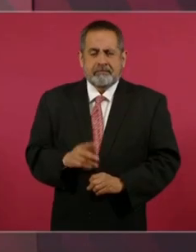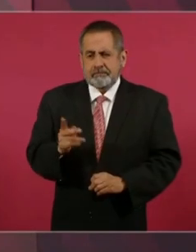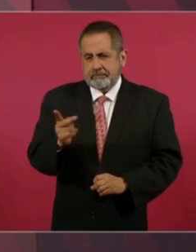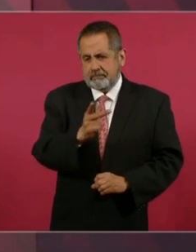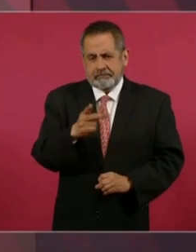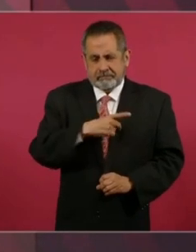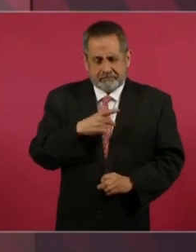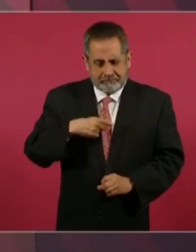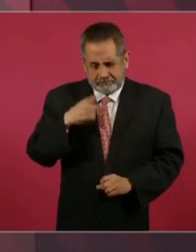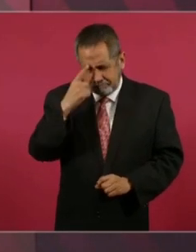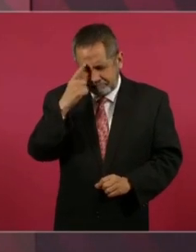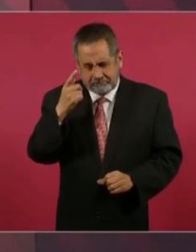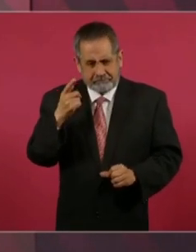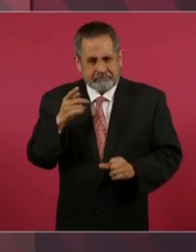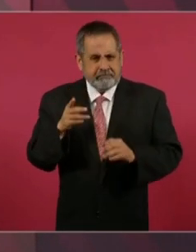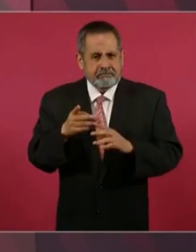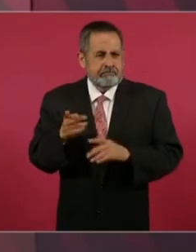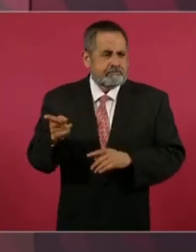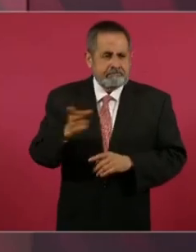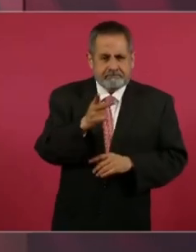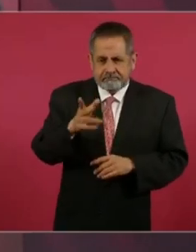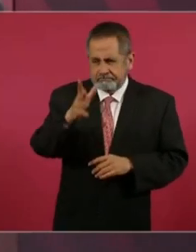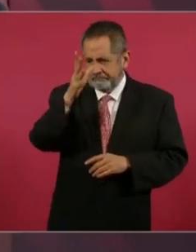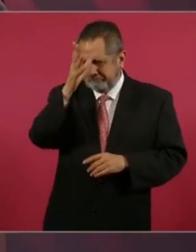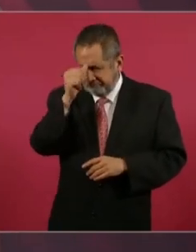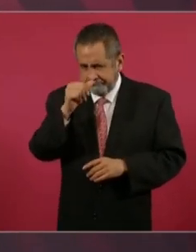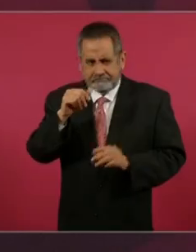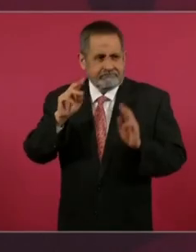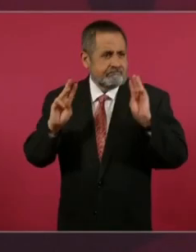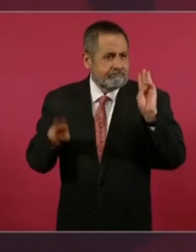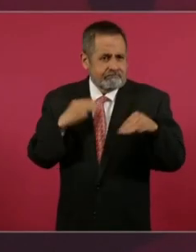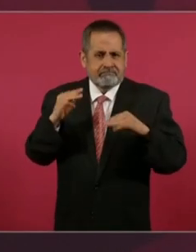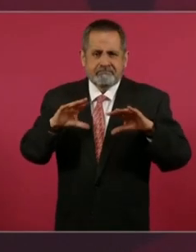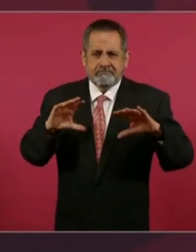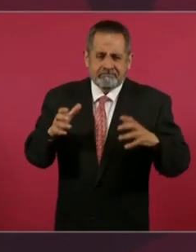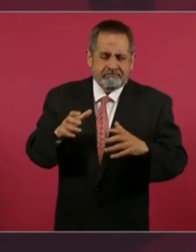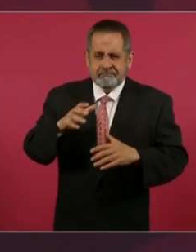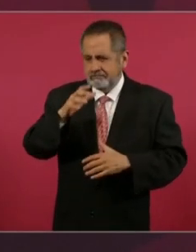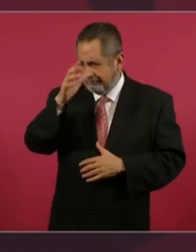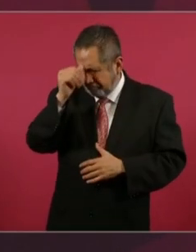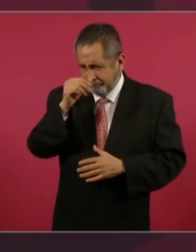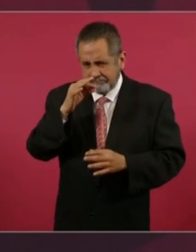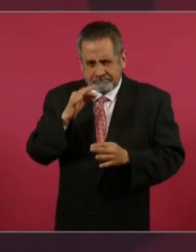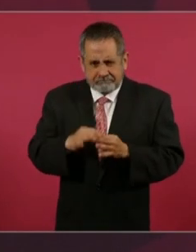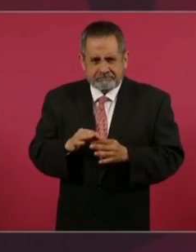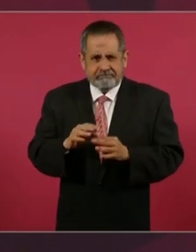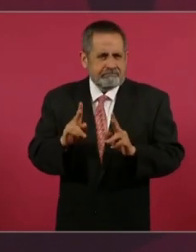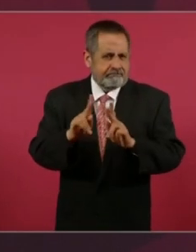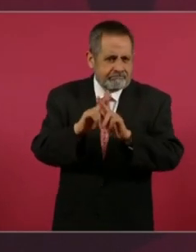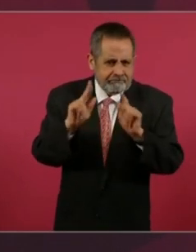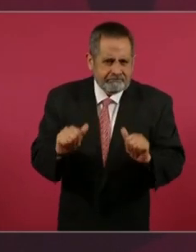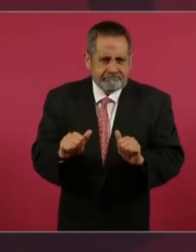buscar un acuerdo general mundial para una tregua